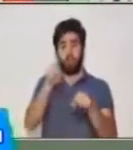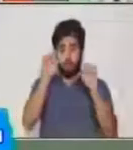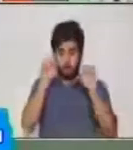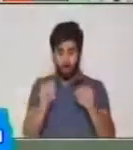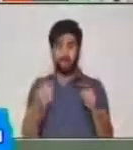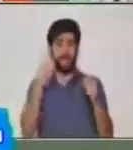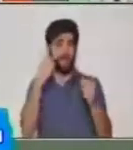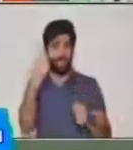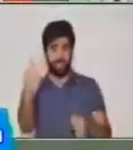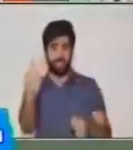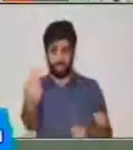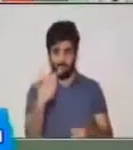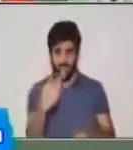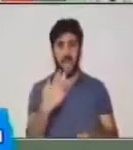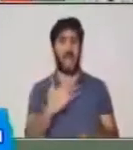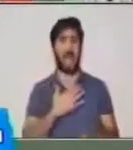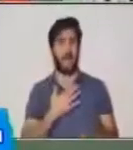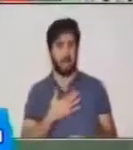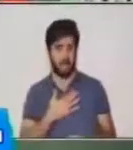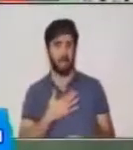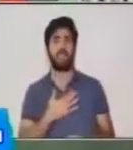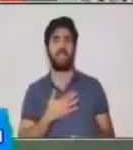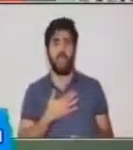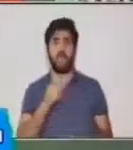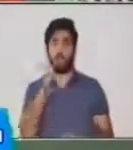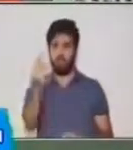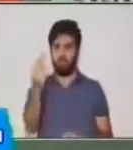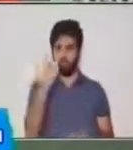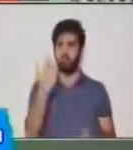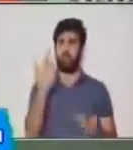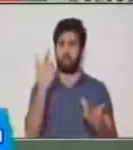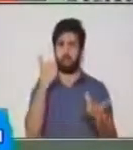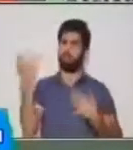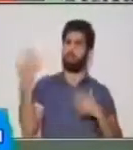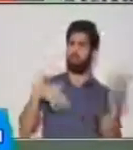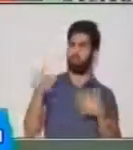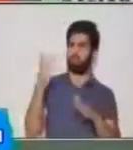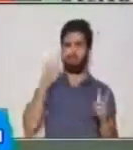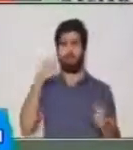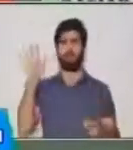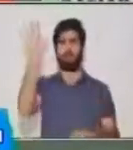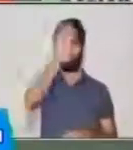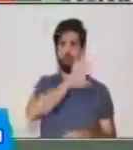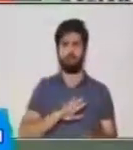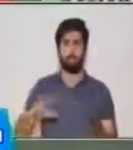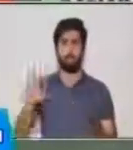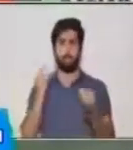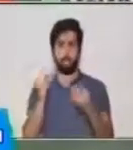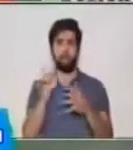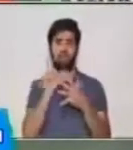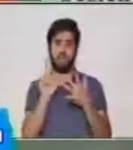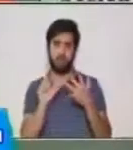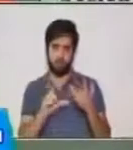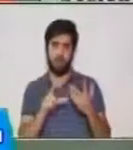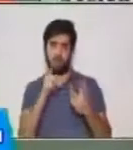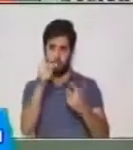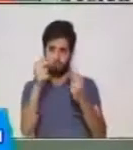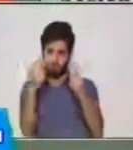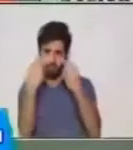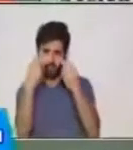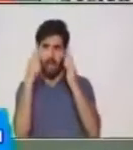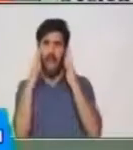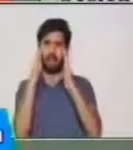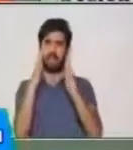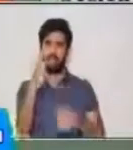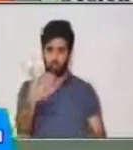Cuando me dedico únicamente a oír, puede pasar muchos sonidos, muchas cosas, y yo no les voy a prestar atención. Después tú me puedes preguntar y yo